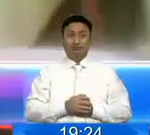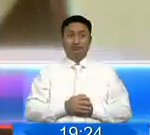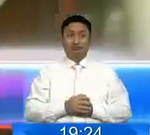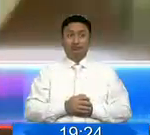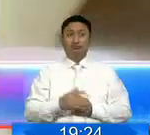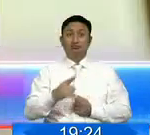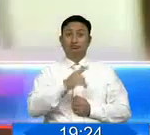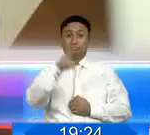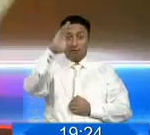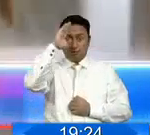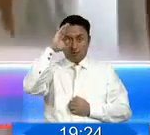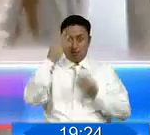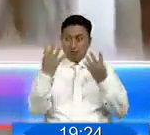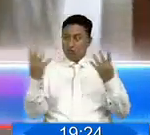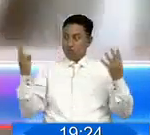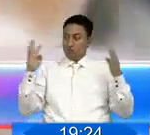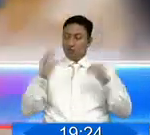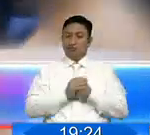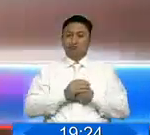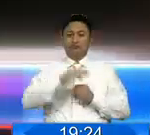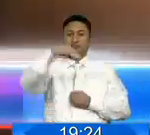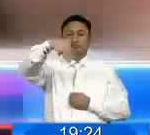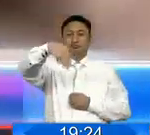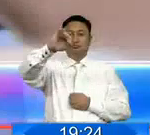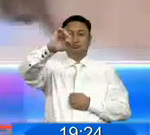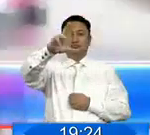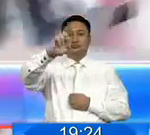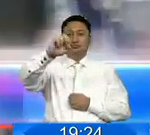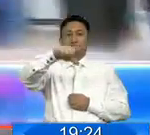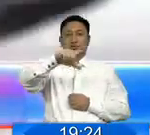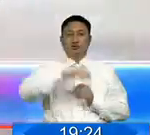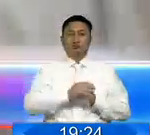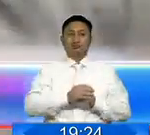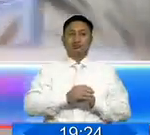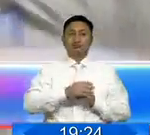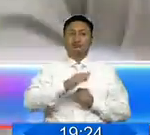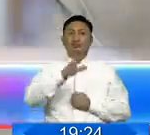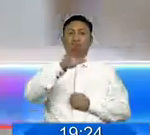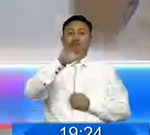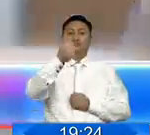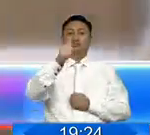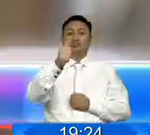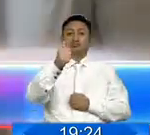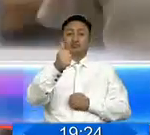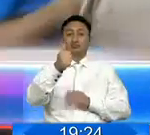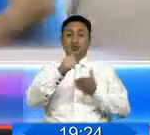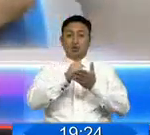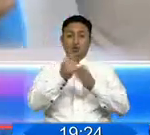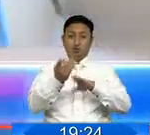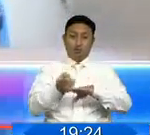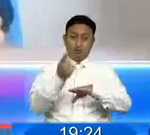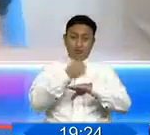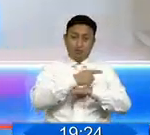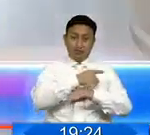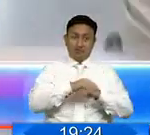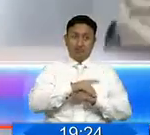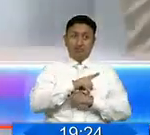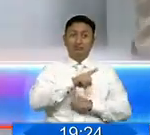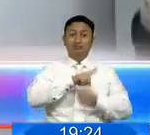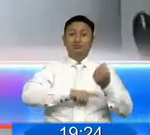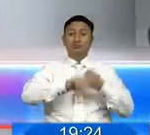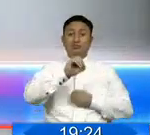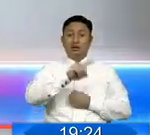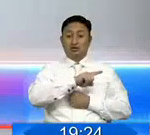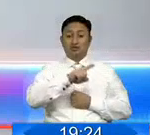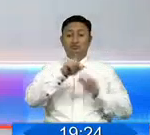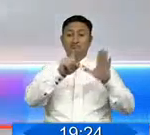por agentes policiales, Michelle M. ingresó 10 minutos antes a la unidad judicial de Daule por la muerte de su hijastro